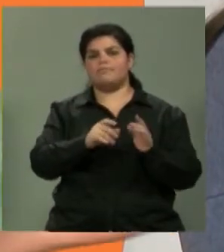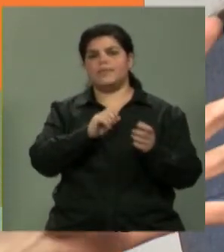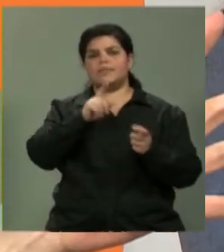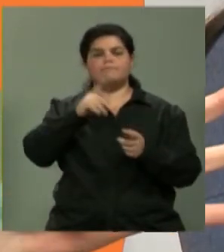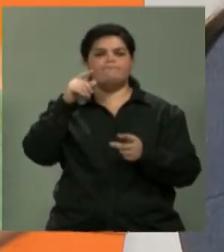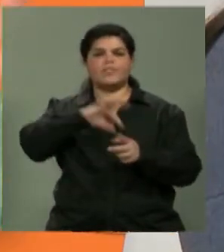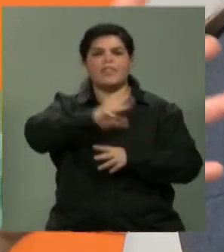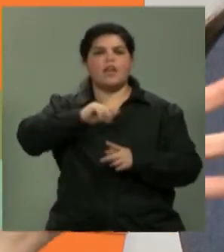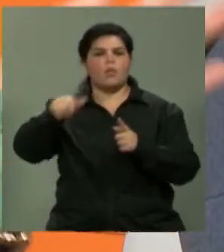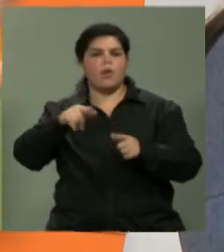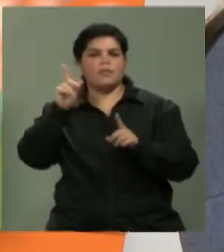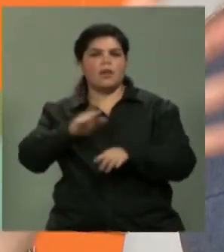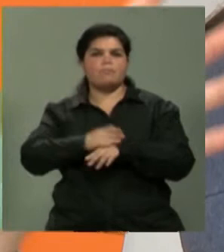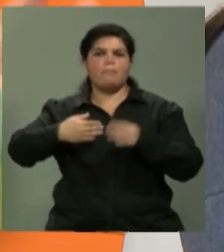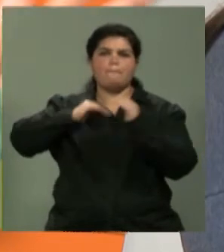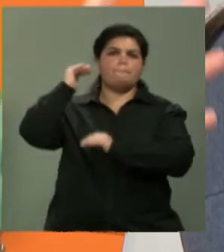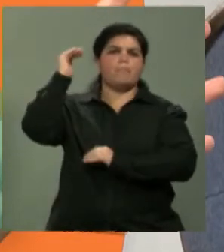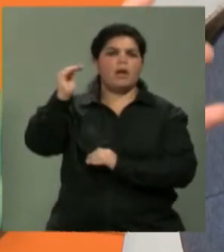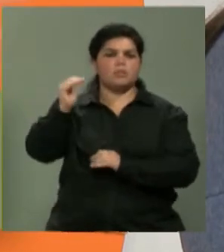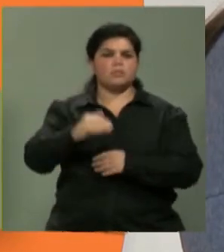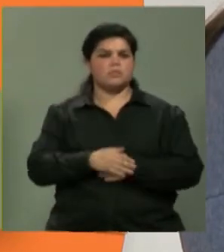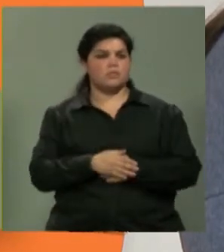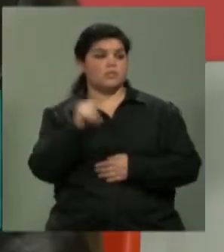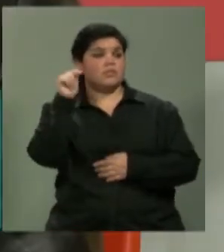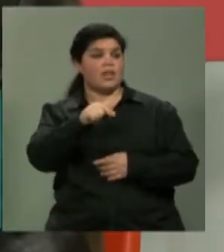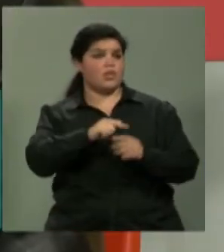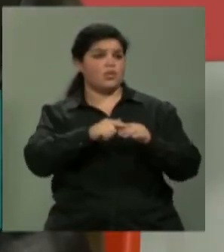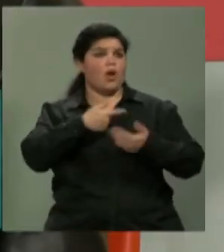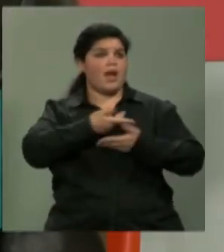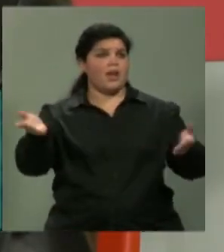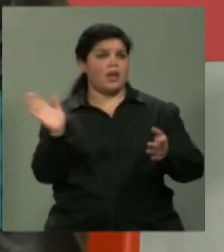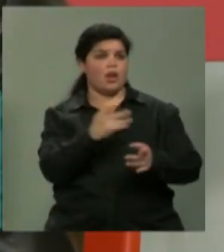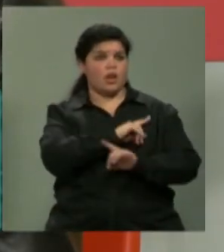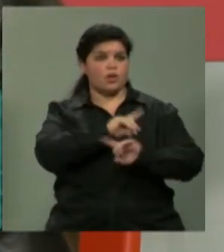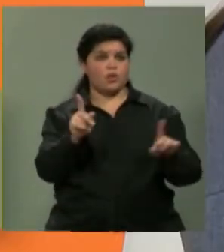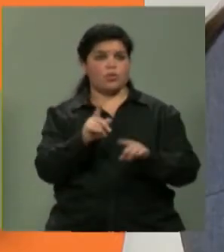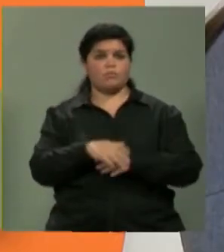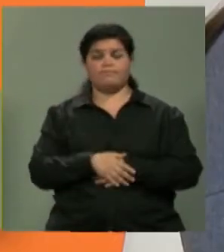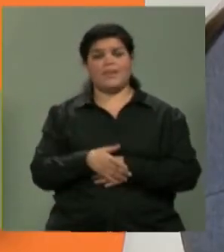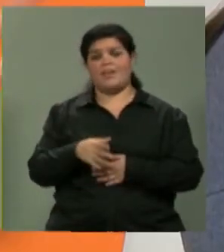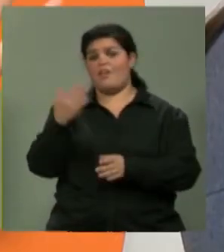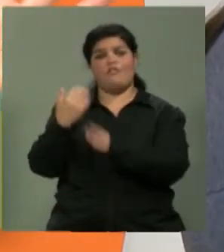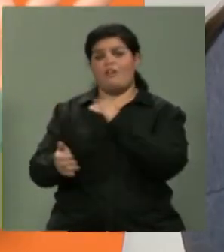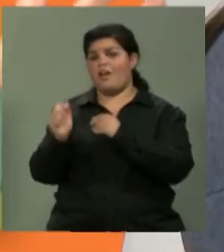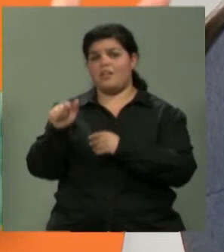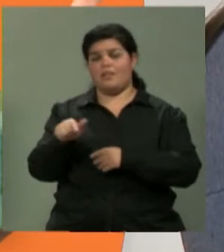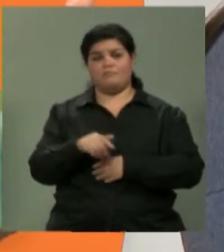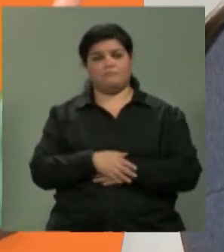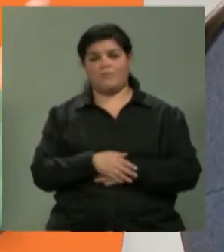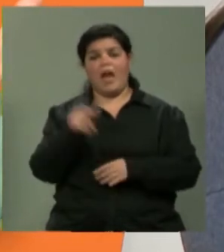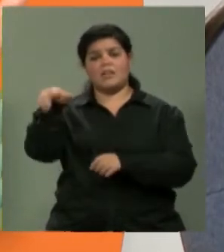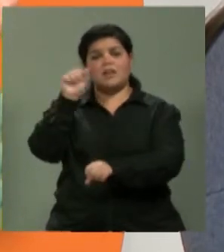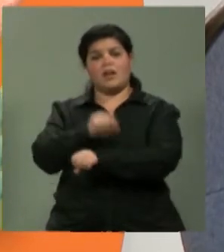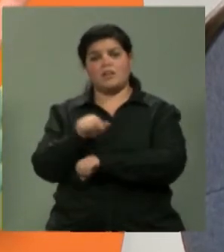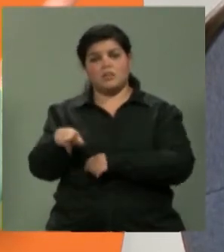estar trasladando de cualquier persona. ¿Sí? Gran la error, responsabilidad gran penal la error, tiene porque así las quien cárceles- comete el delito. O sea, discúlpame, pero es